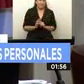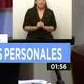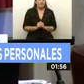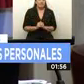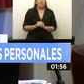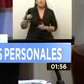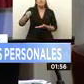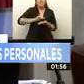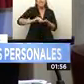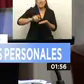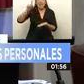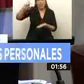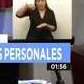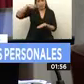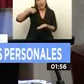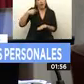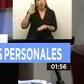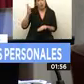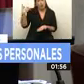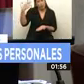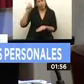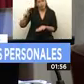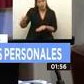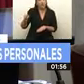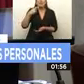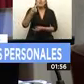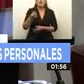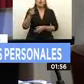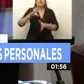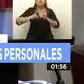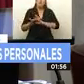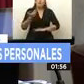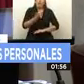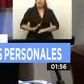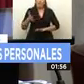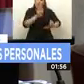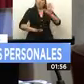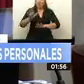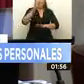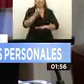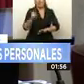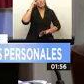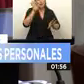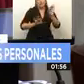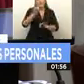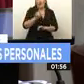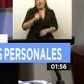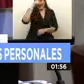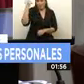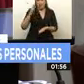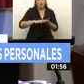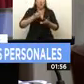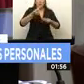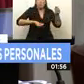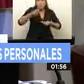la senadora por el Chaco del modelo argentino para el proyecto Nacional sobre esta cuestión que estamos discutiendo del presupuesto de la